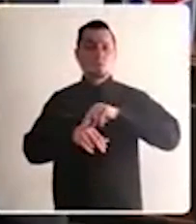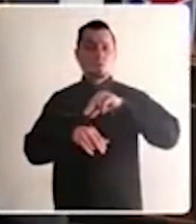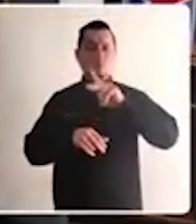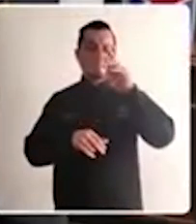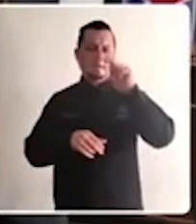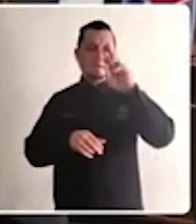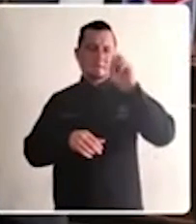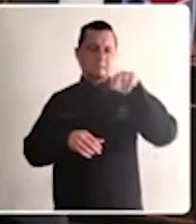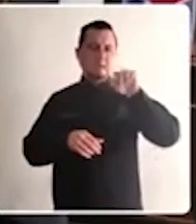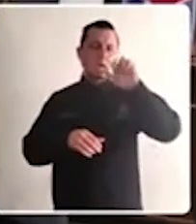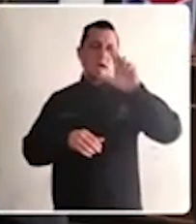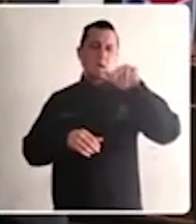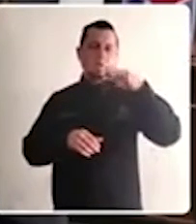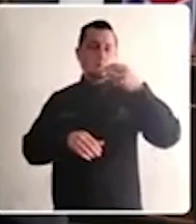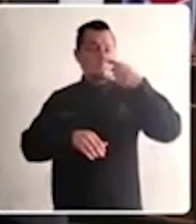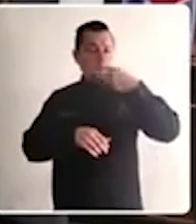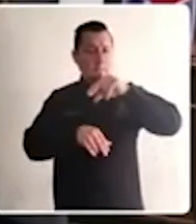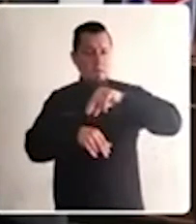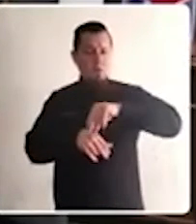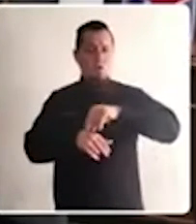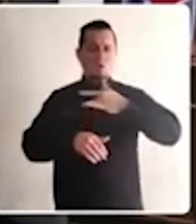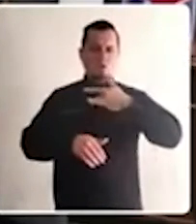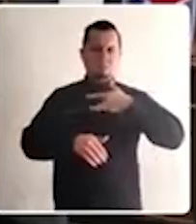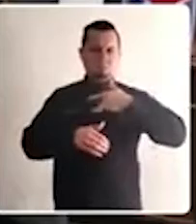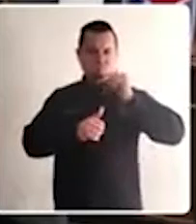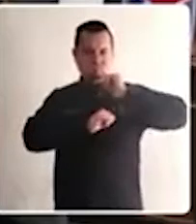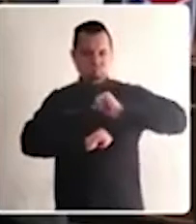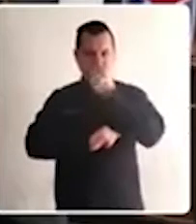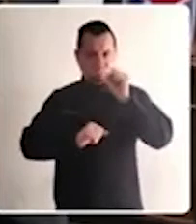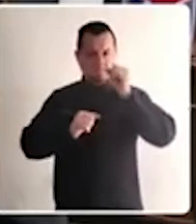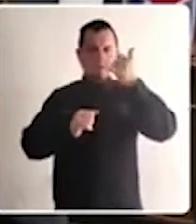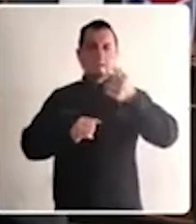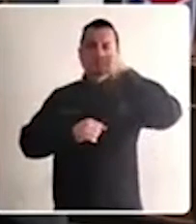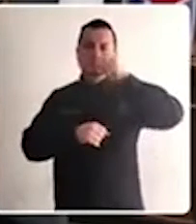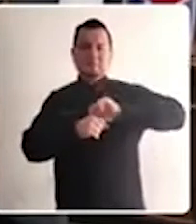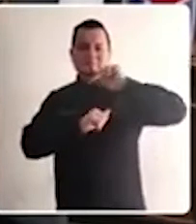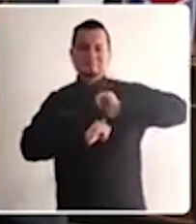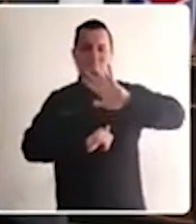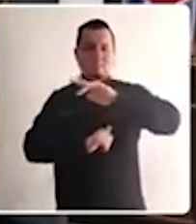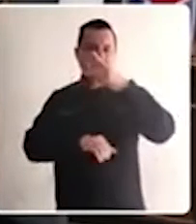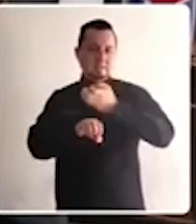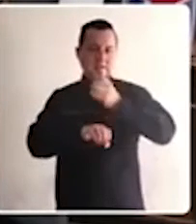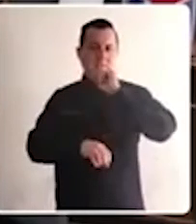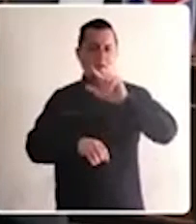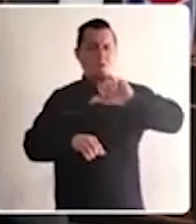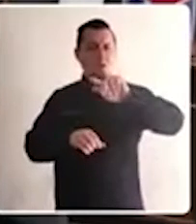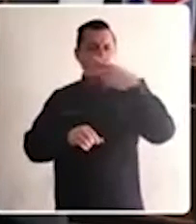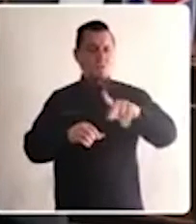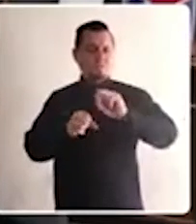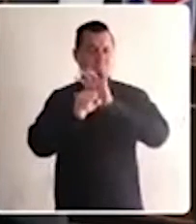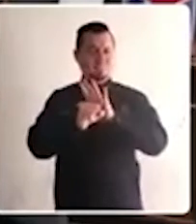Soy el doctor Fernando Petersen Aranguren, médico, cardiólogo y secretario de Salud de Jalisco. En medio de esta pandemia